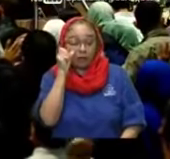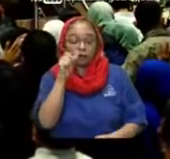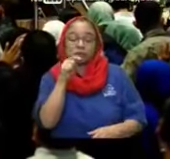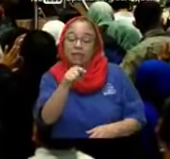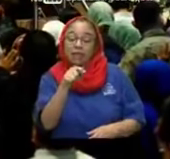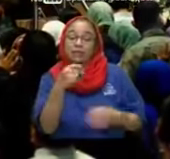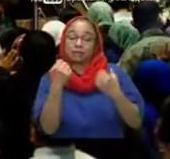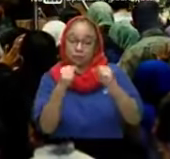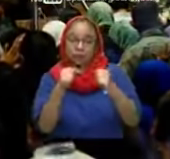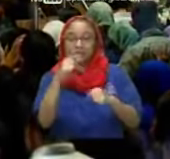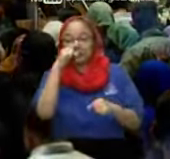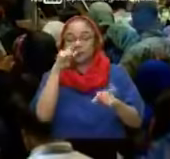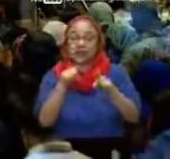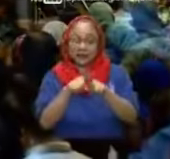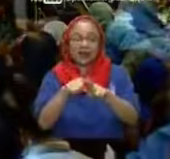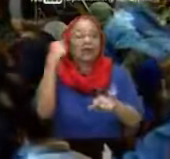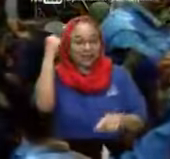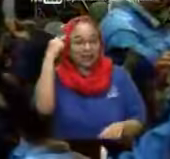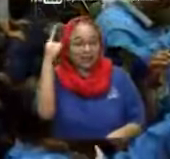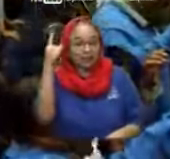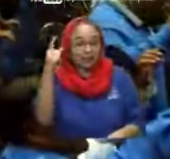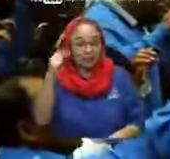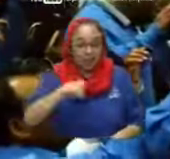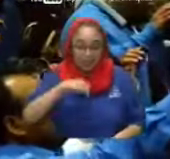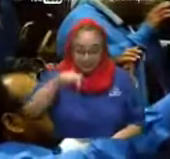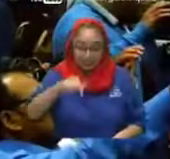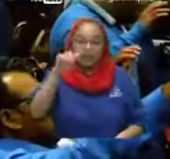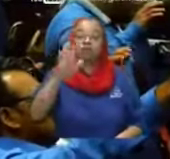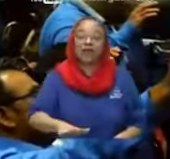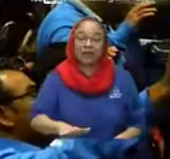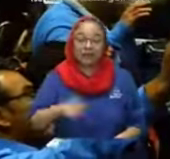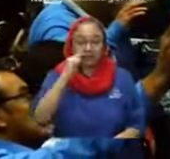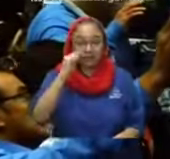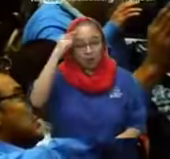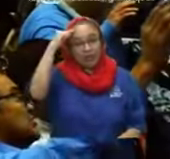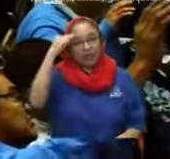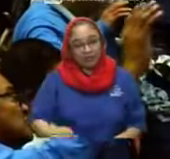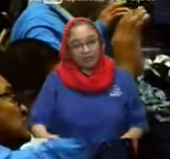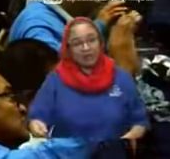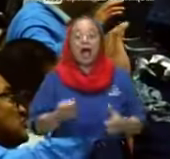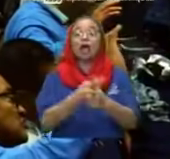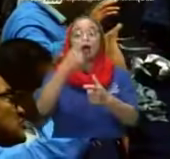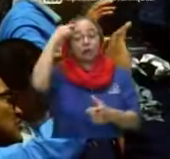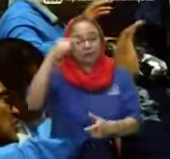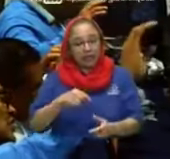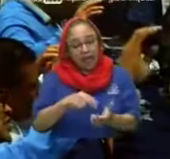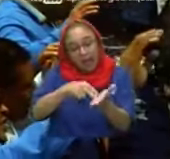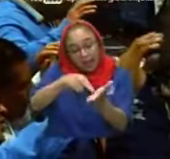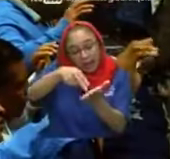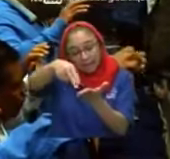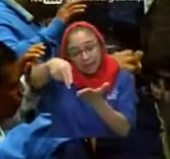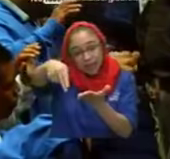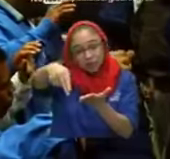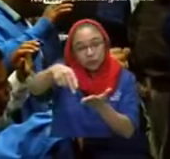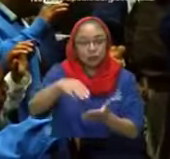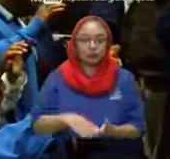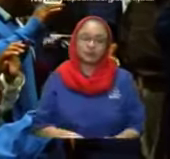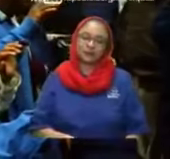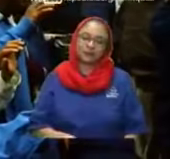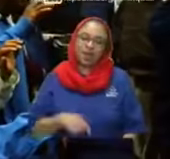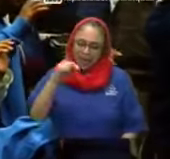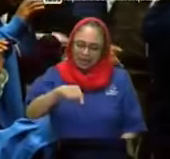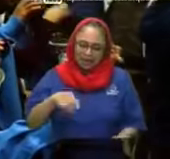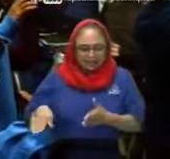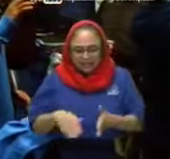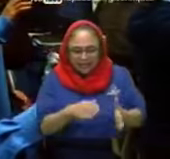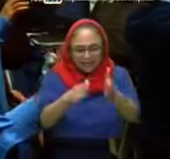la entendimos. Porque estamos aquí, Señor, día con día, caminando esta ruta